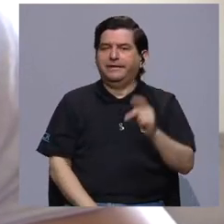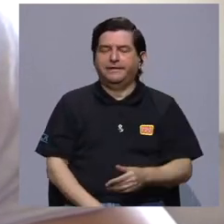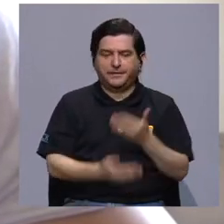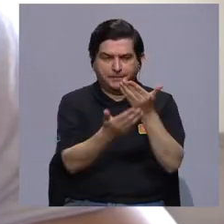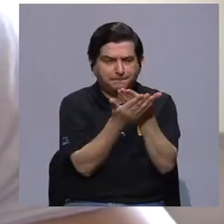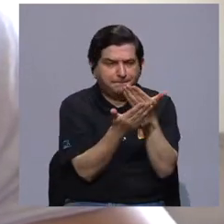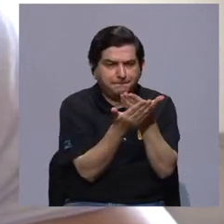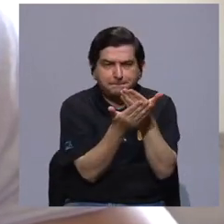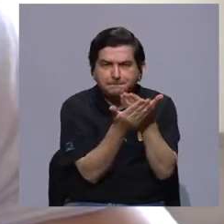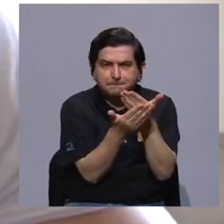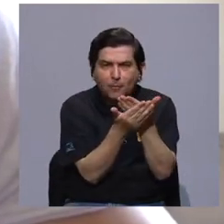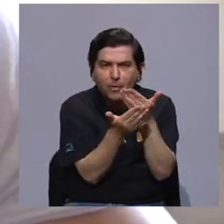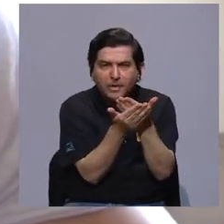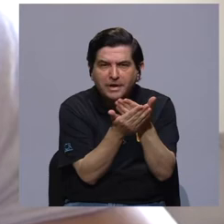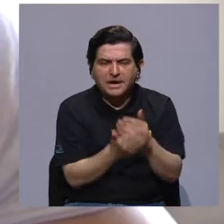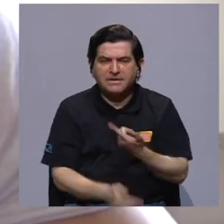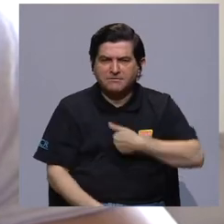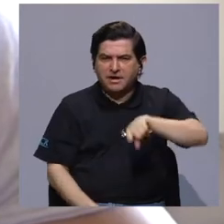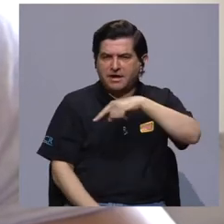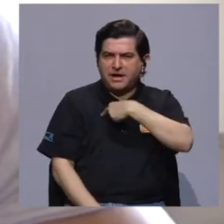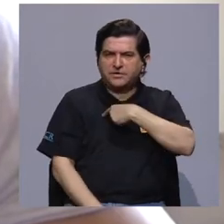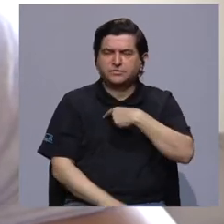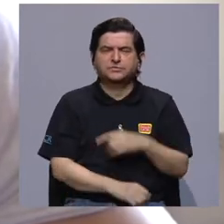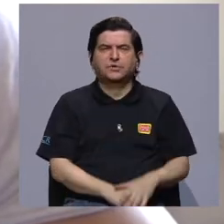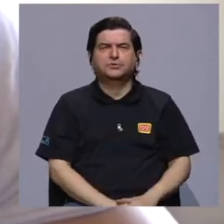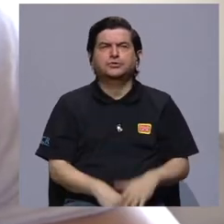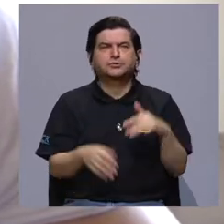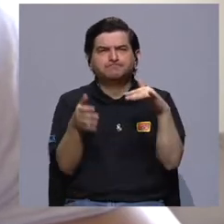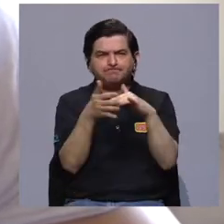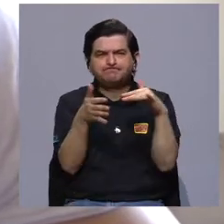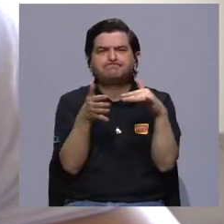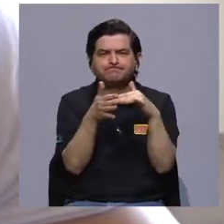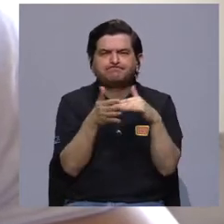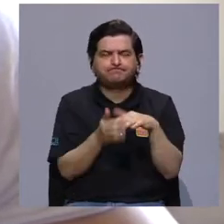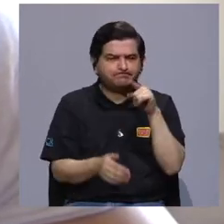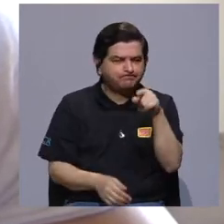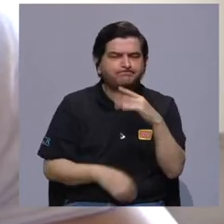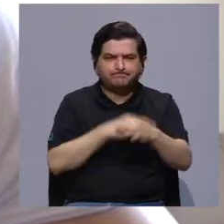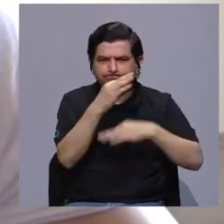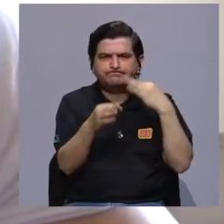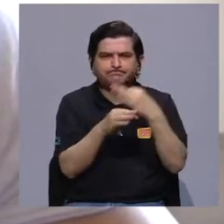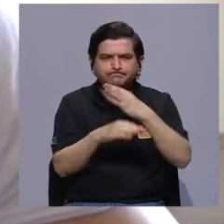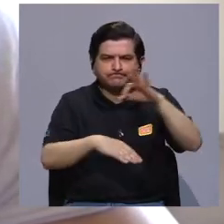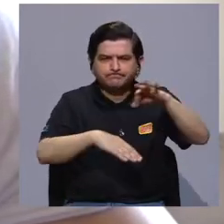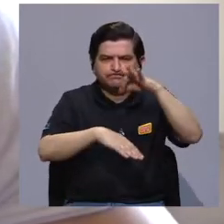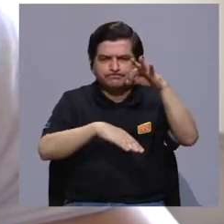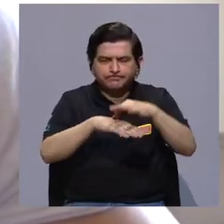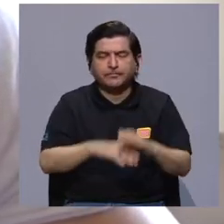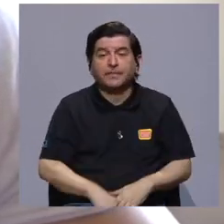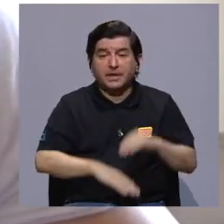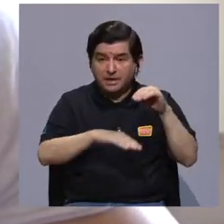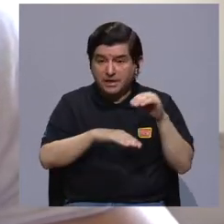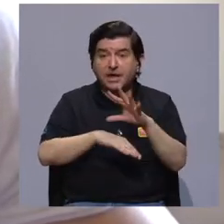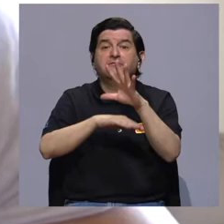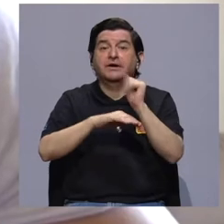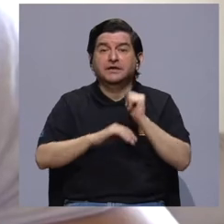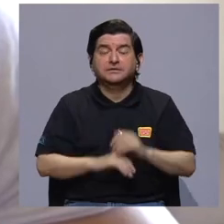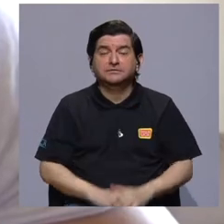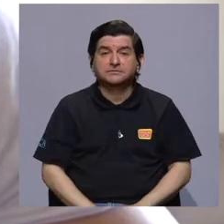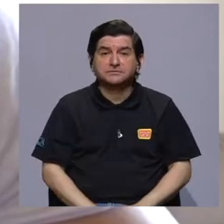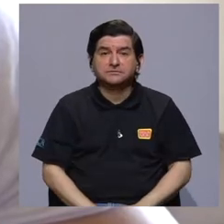los indicios nos llamaban a estudiar estas abejas. Y bueno, tal fue el efecto